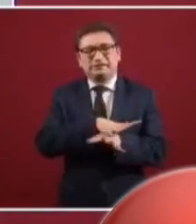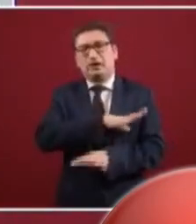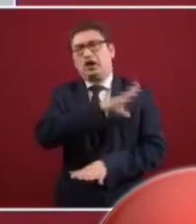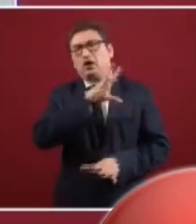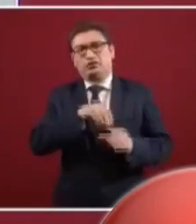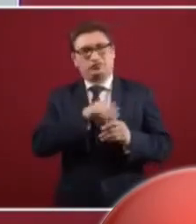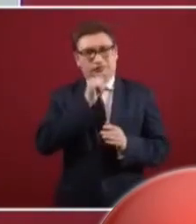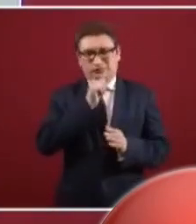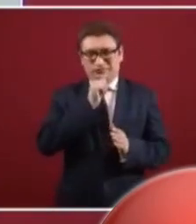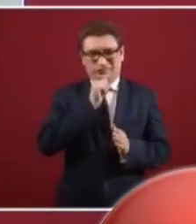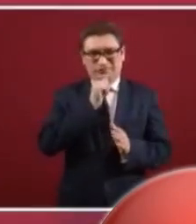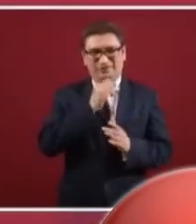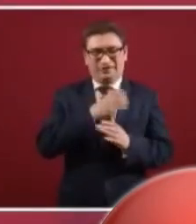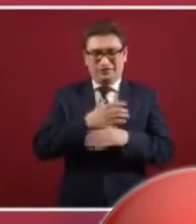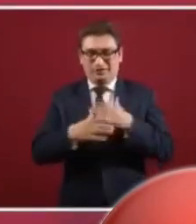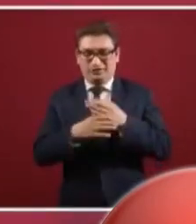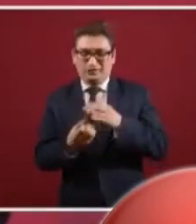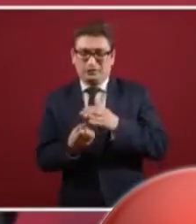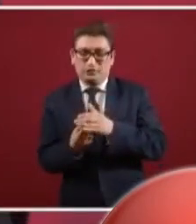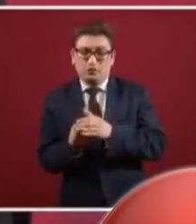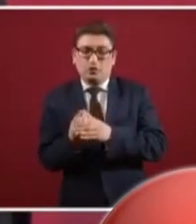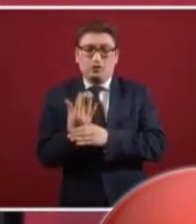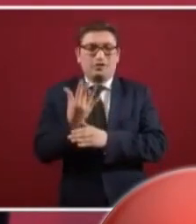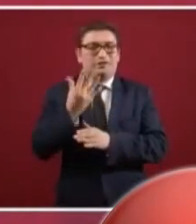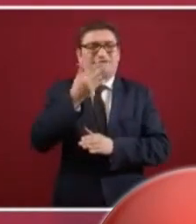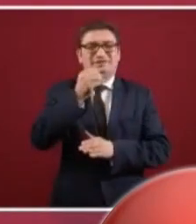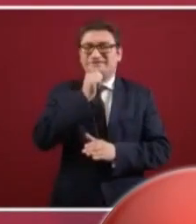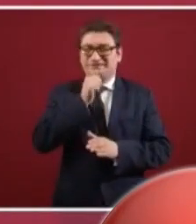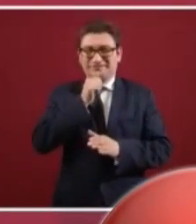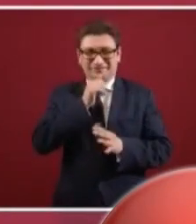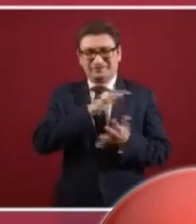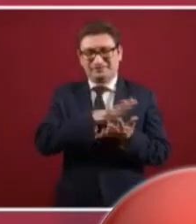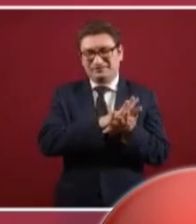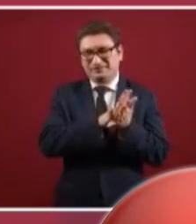y lo nuevo no acaba de nacer.